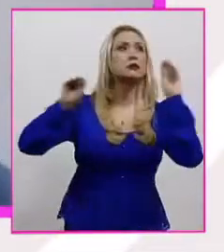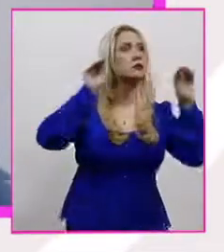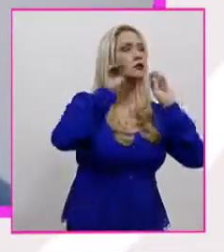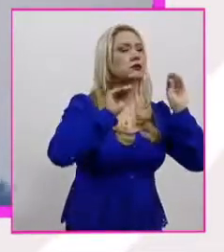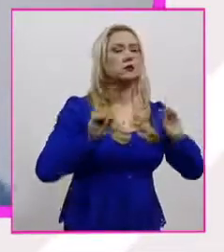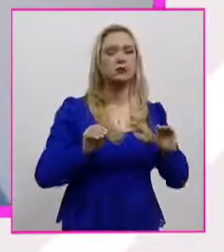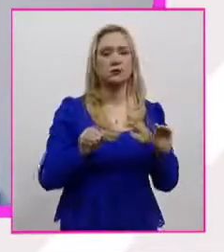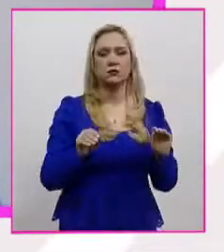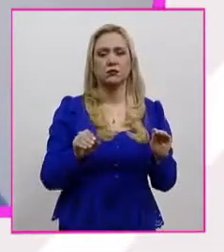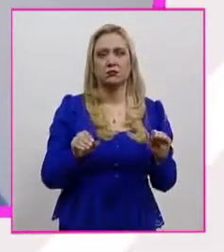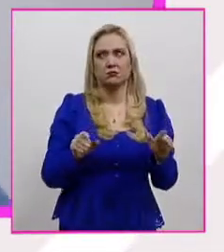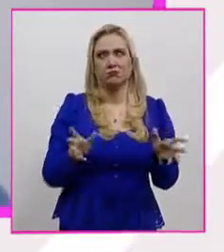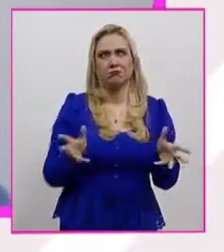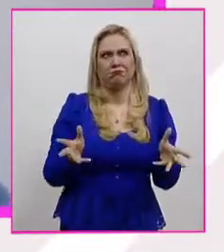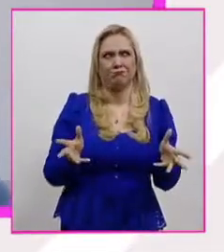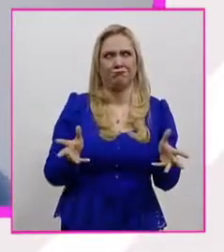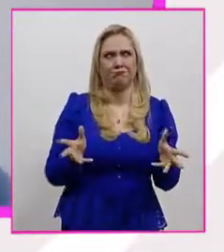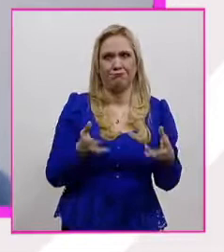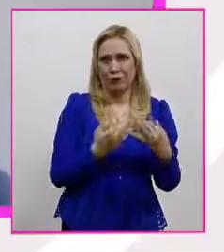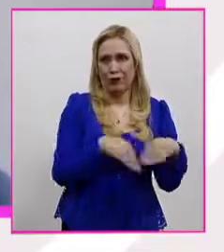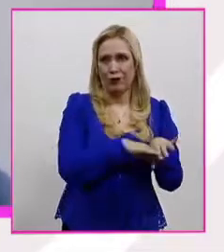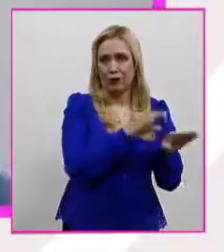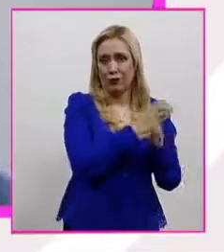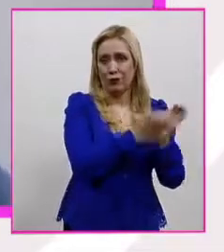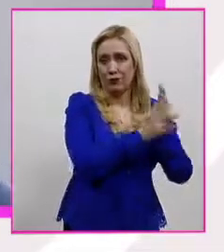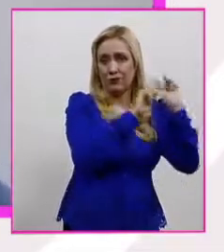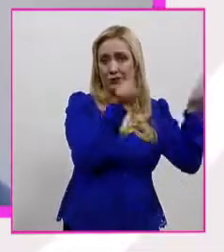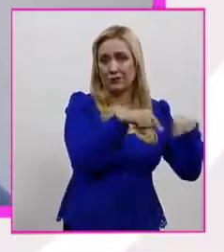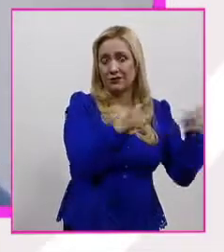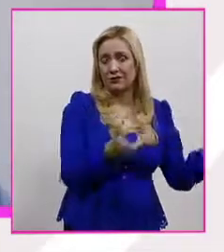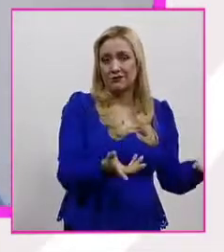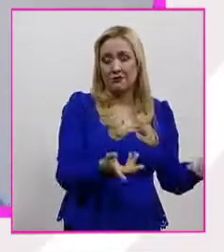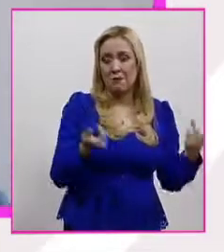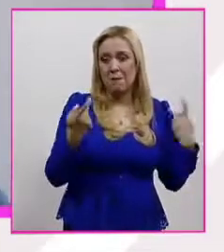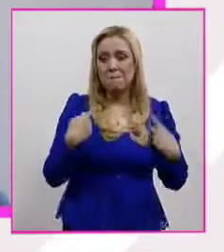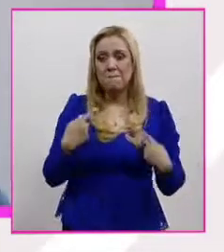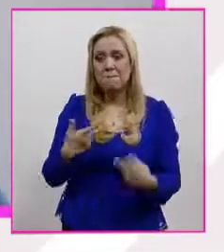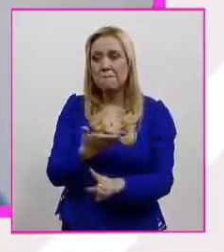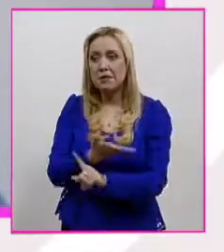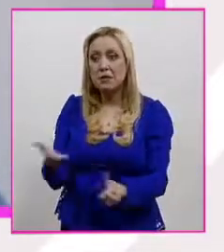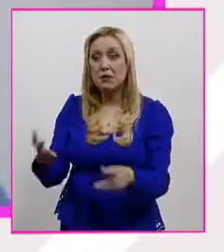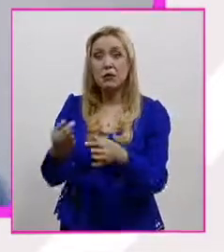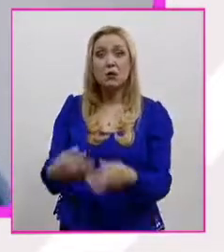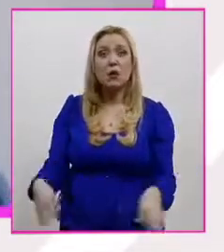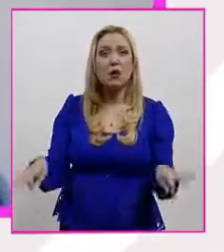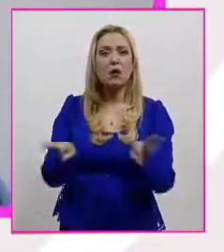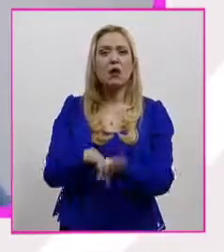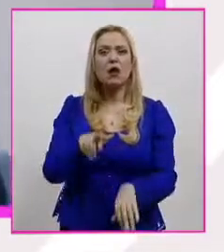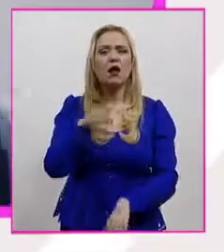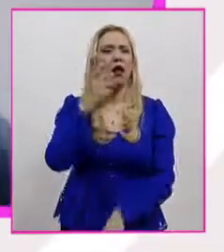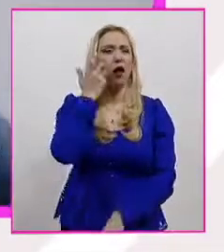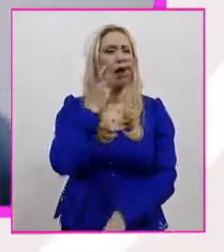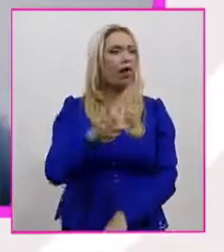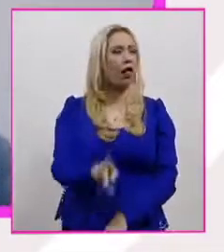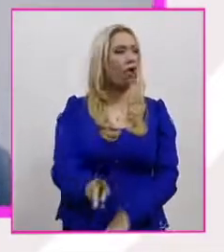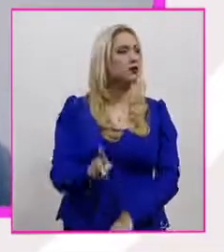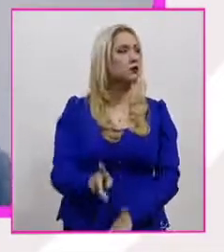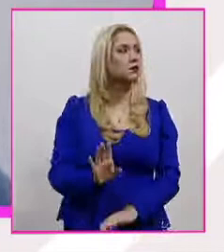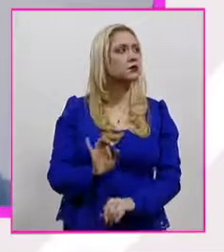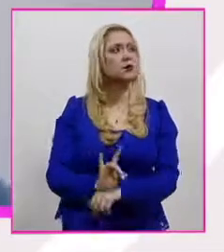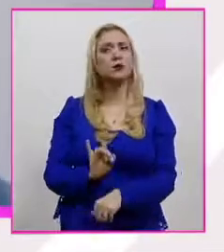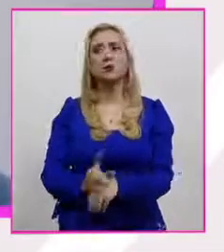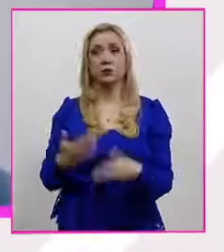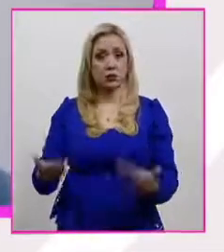es adecuado. Entonces, cuando dejas de ver de lado las personas y finges que no estás actuando bajo